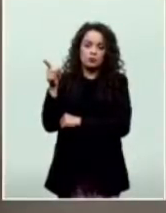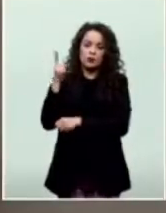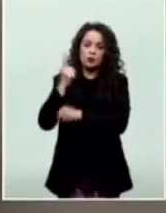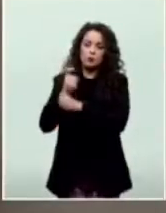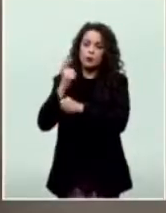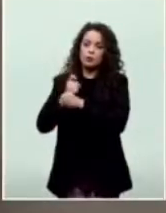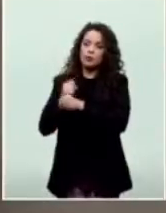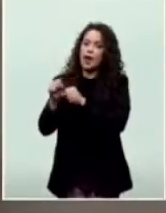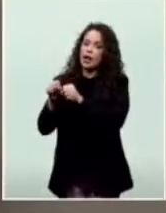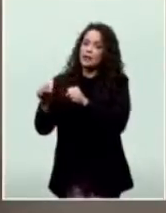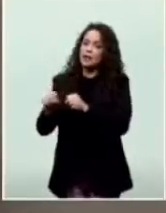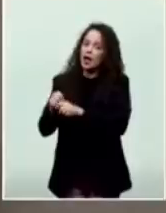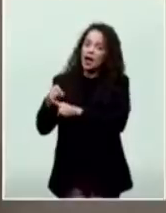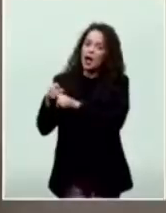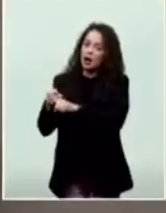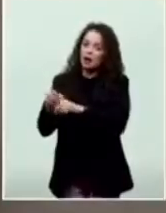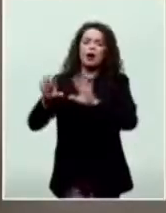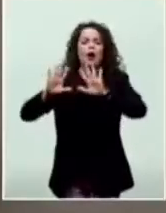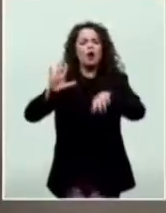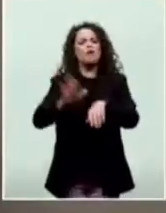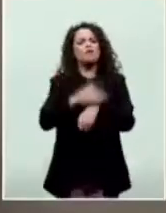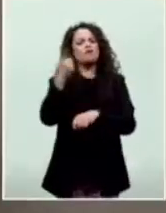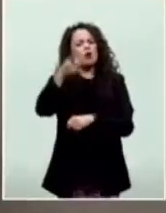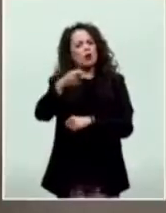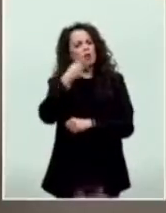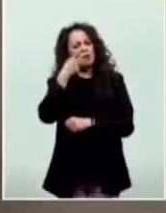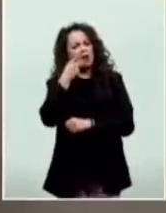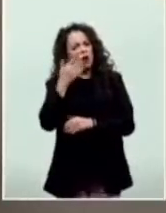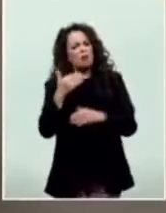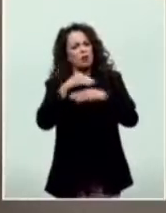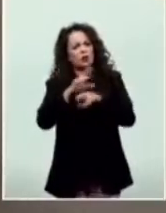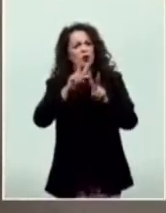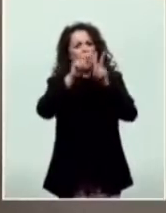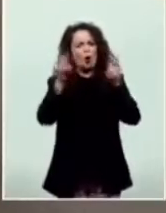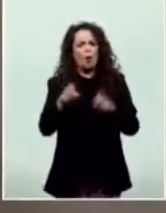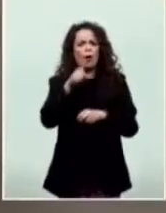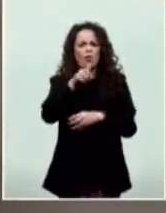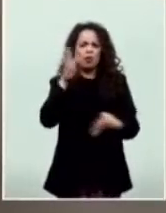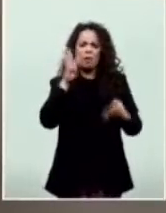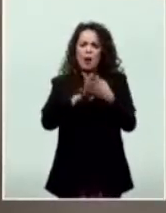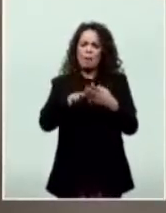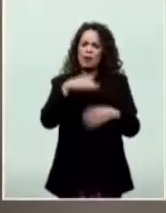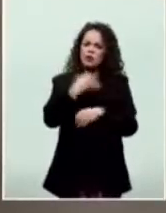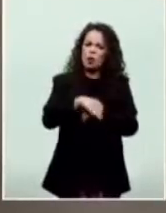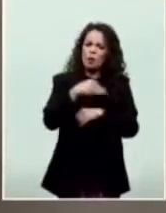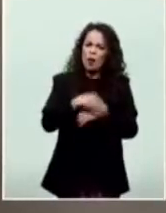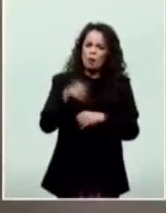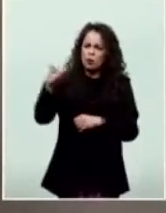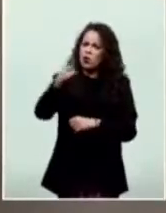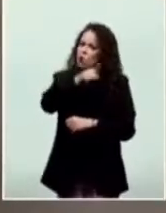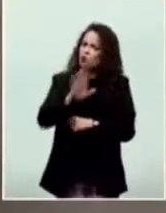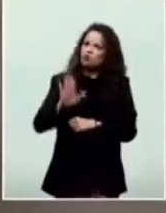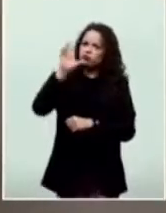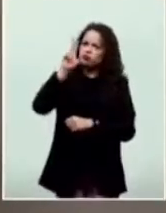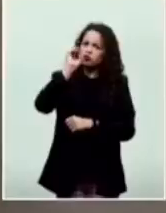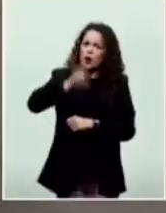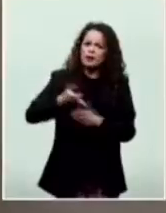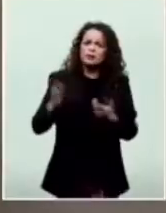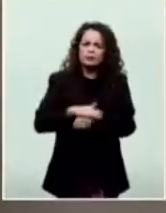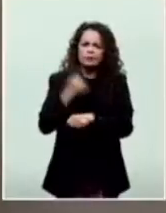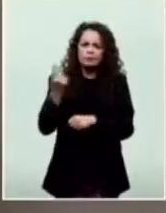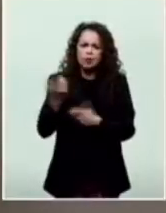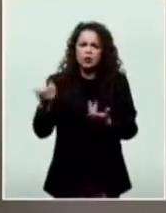está hablando de una de prisión preventiva que usted tampoco la votó? Porque ese es un tema sobre el cual yo he estado muy